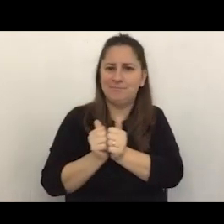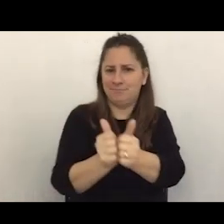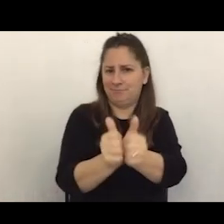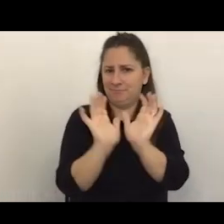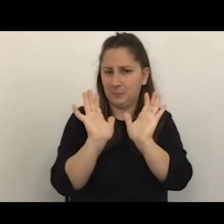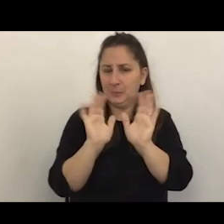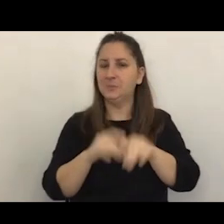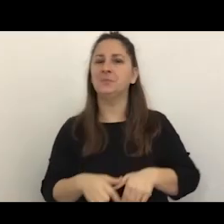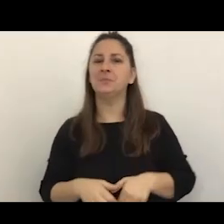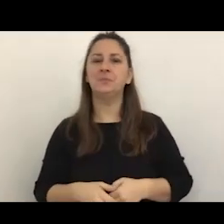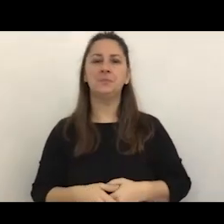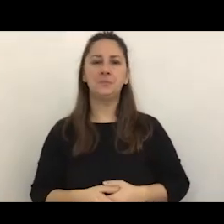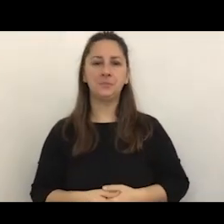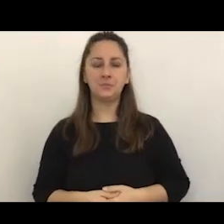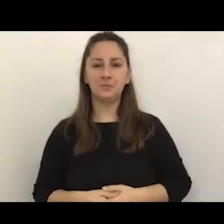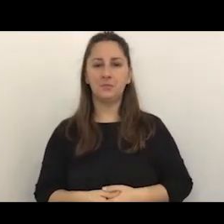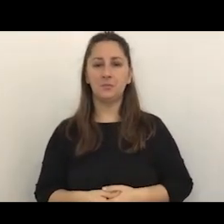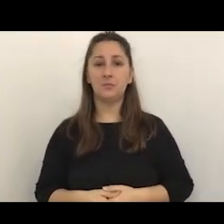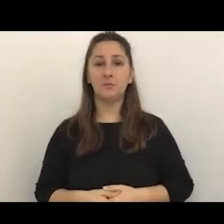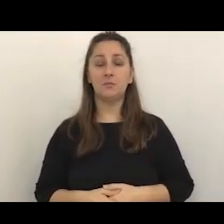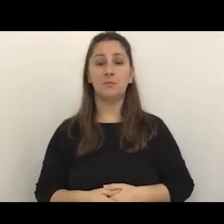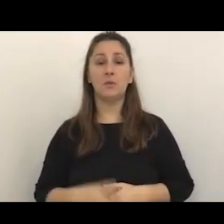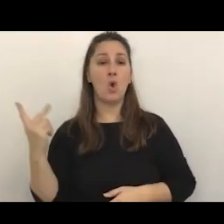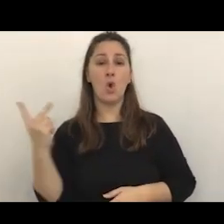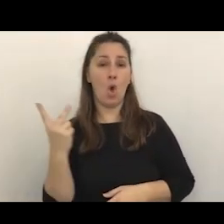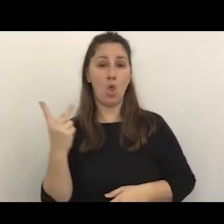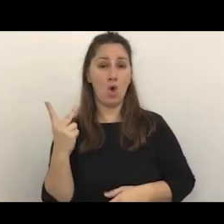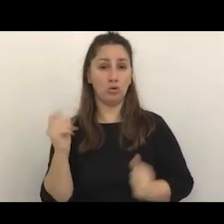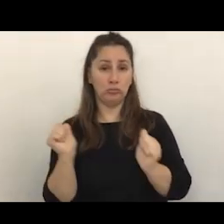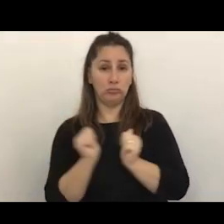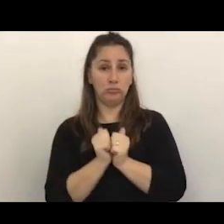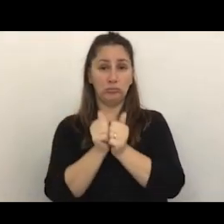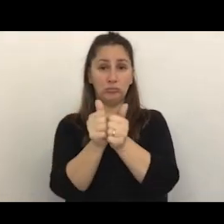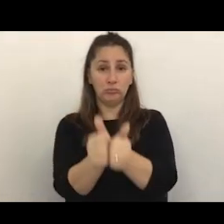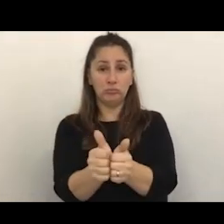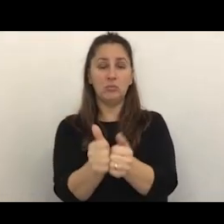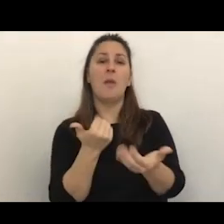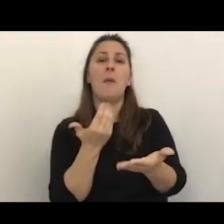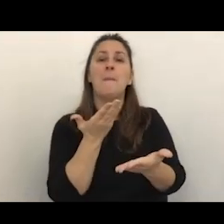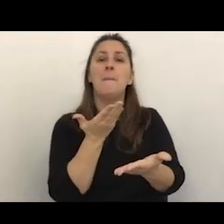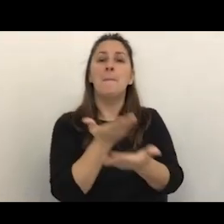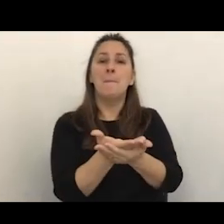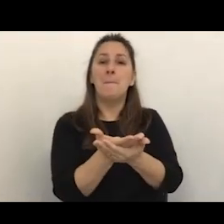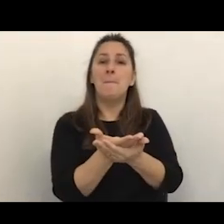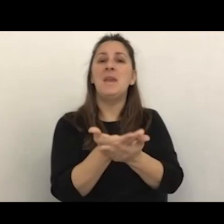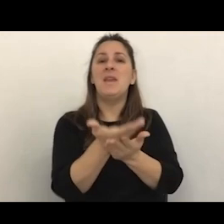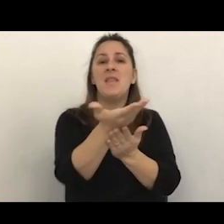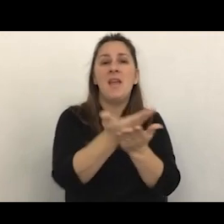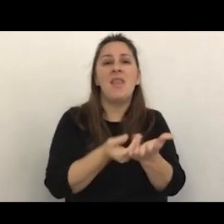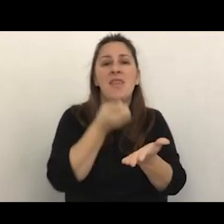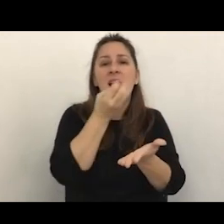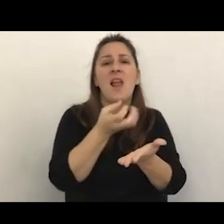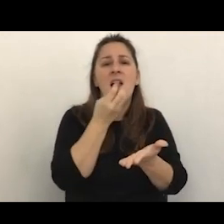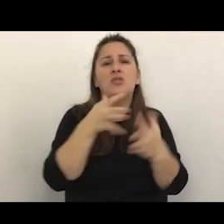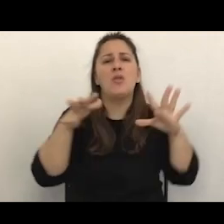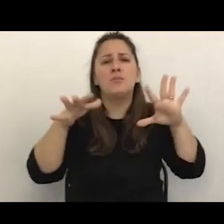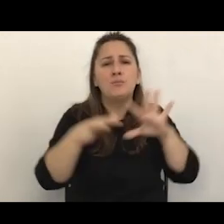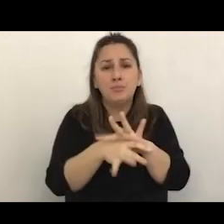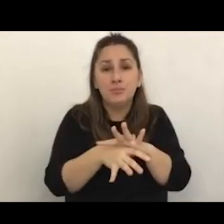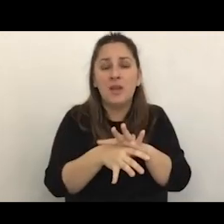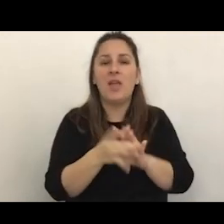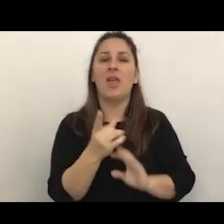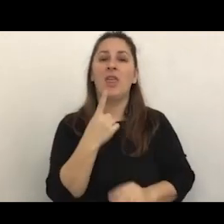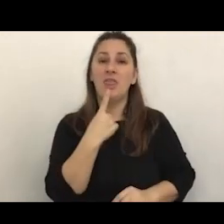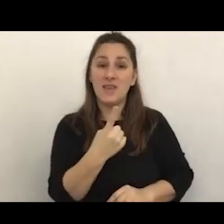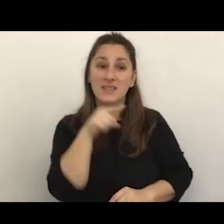¿Sí? Se presentaron conjuntamente a solicitar una acción declarativa de certeza que dijese que esa